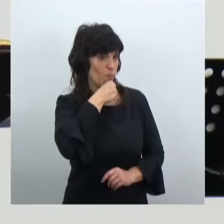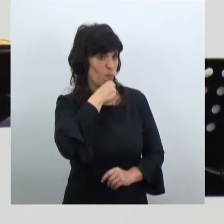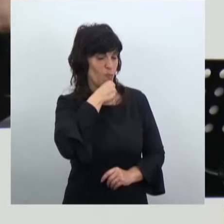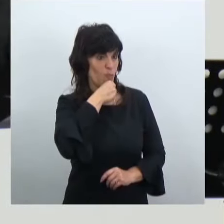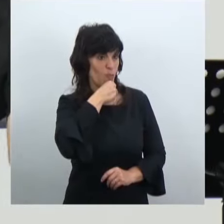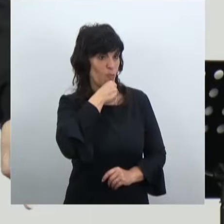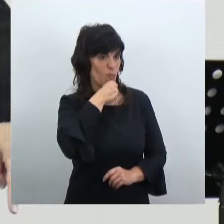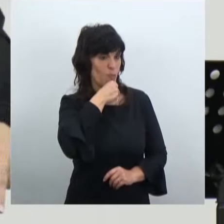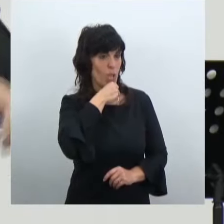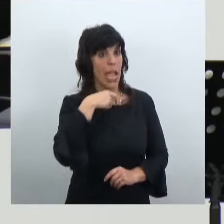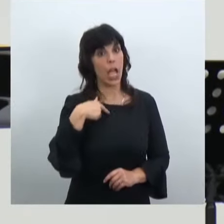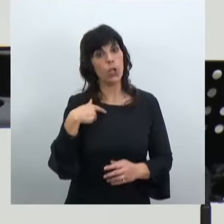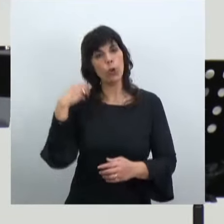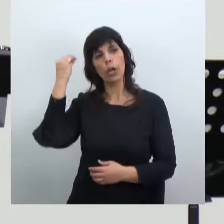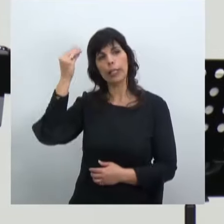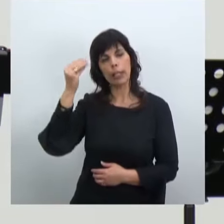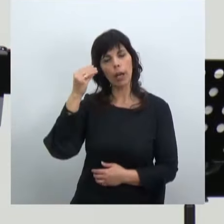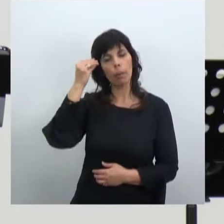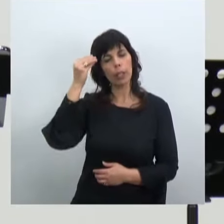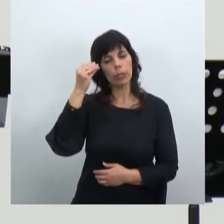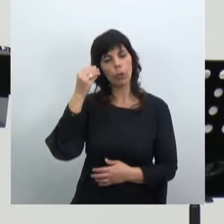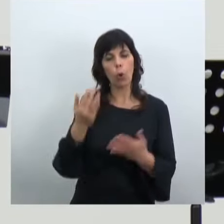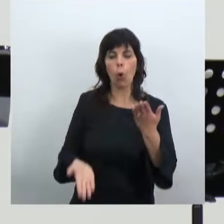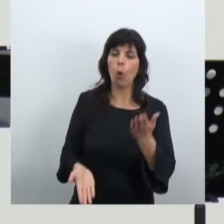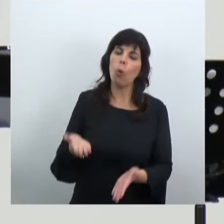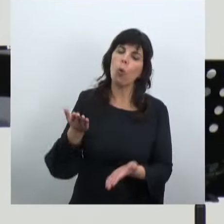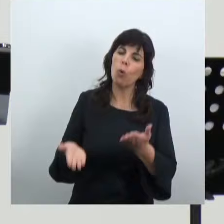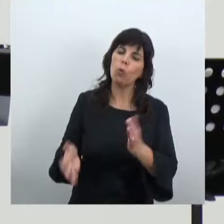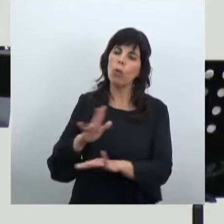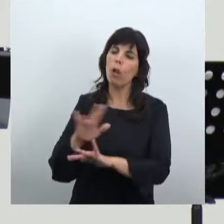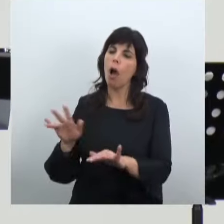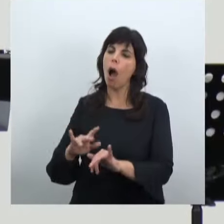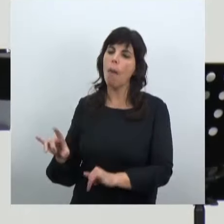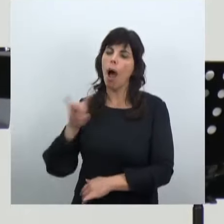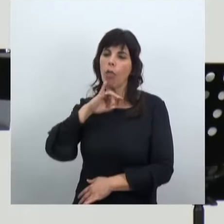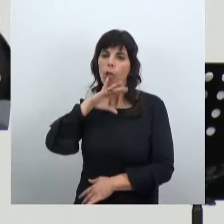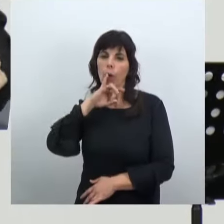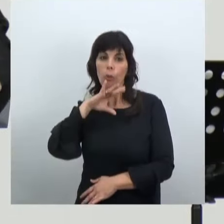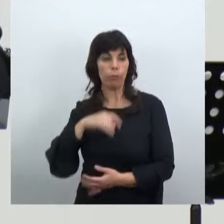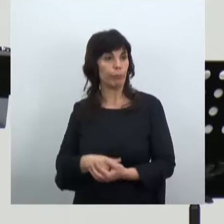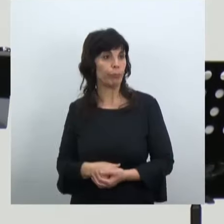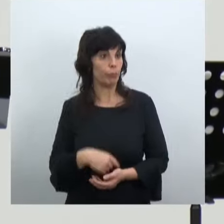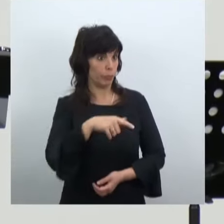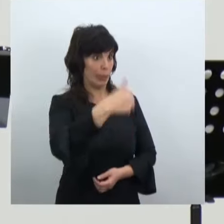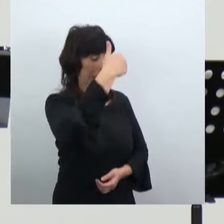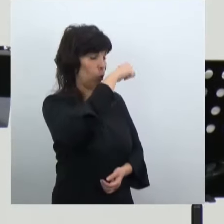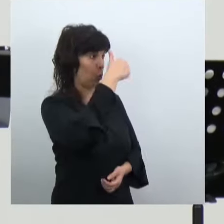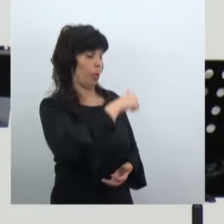pensando sobre este texto, justicia, paz y gozo. Y este hombre,